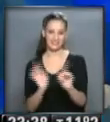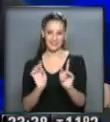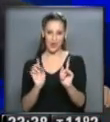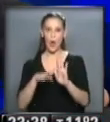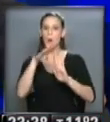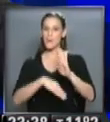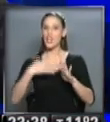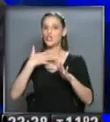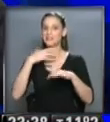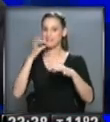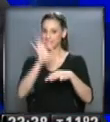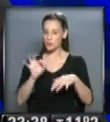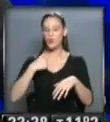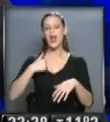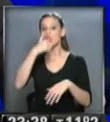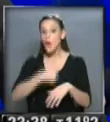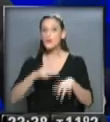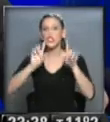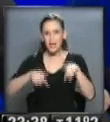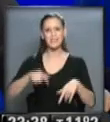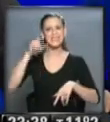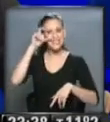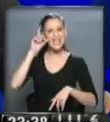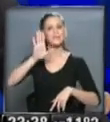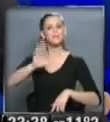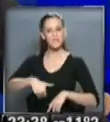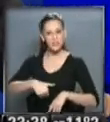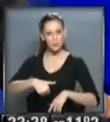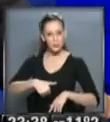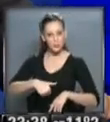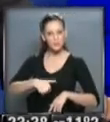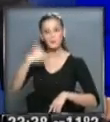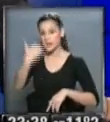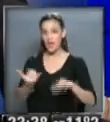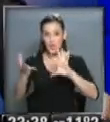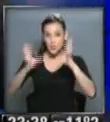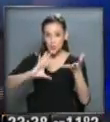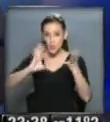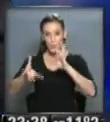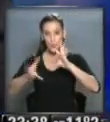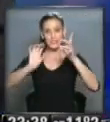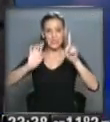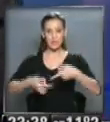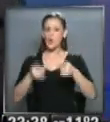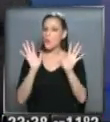y el domingo baja todavía más bien la mínima de 100 claramente se llena de nube más todavía